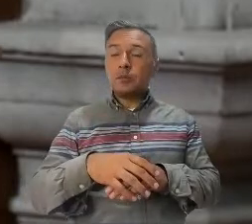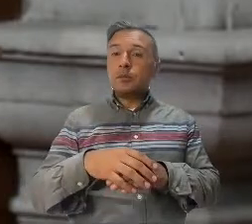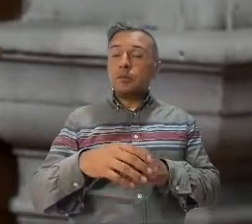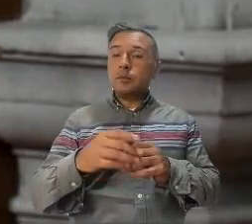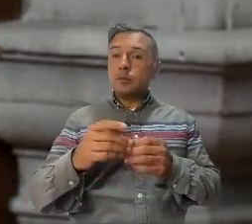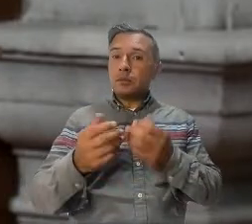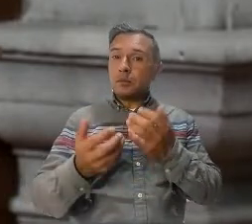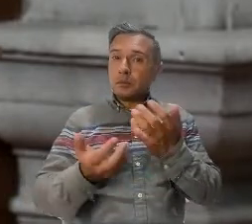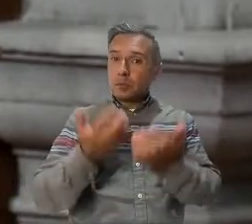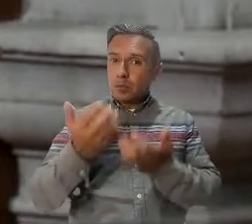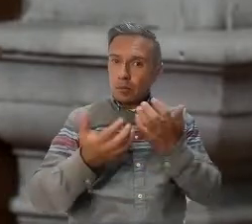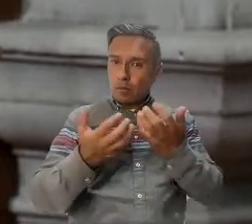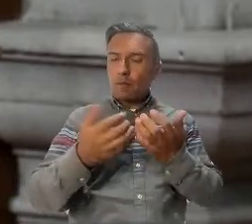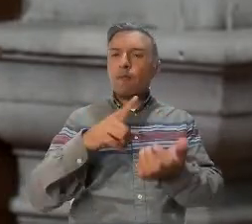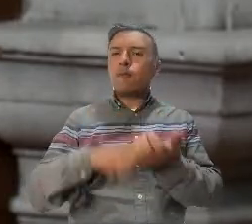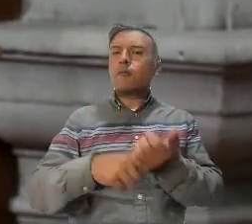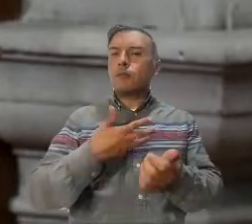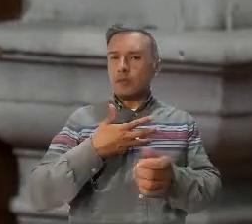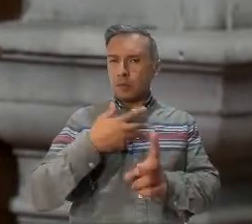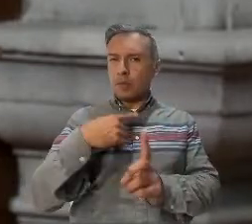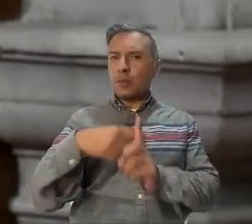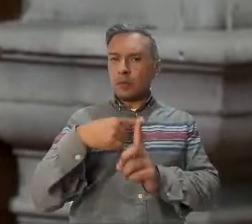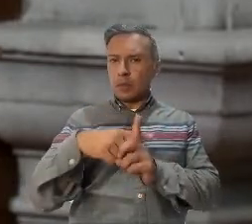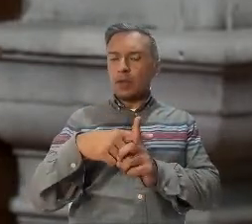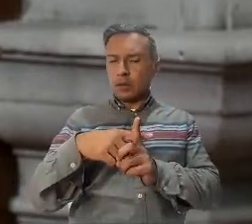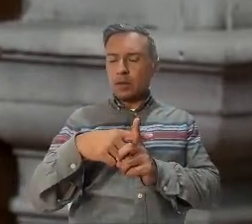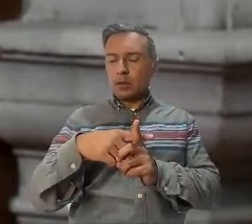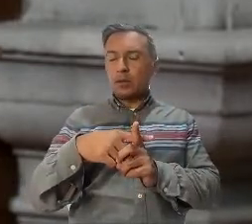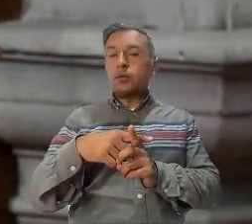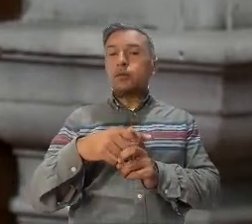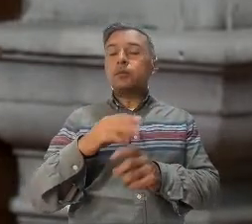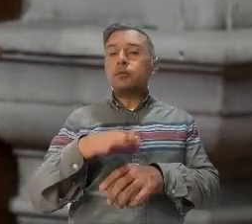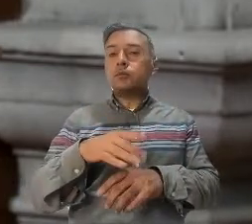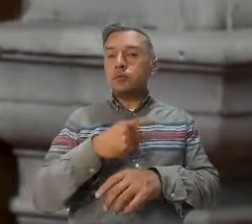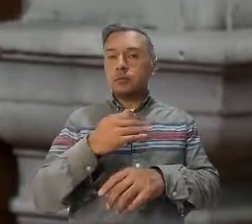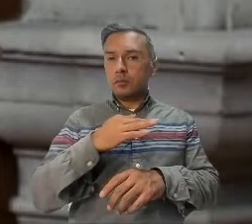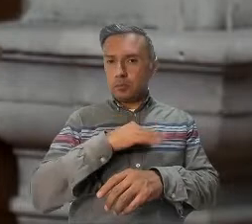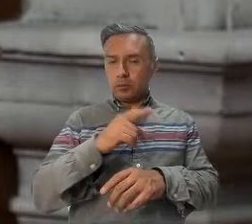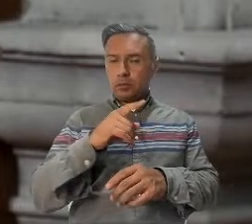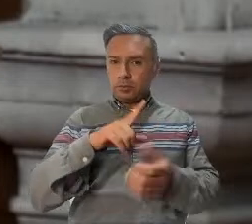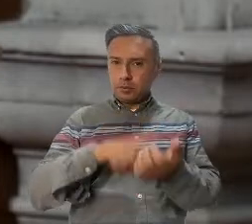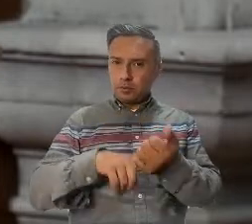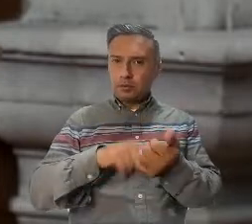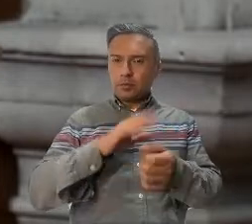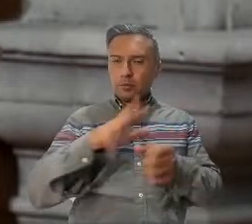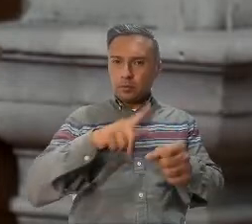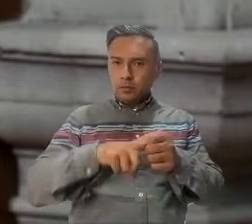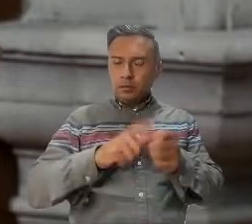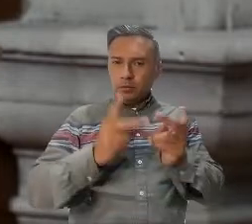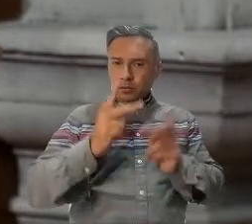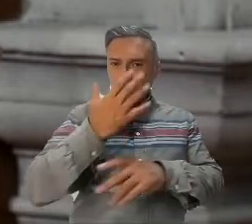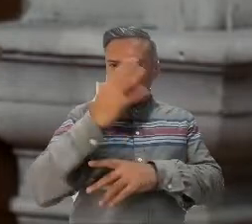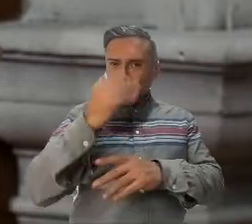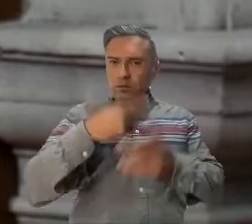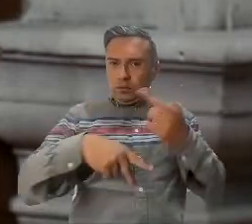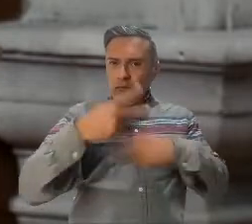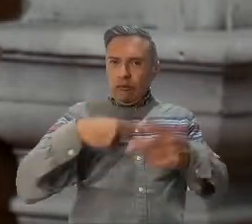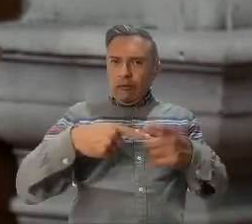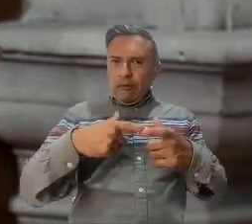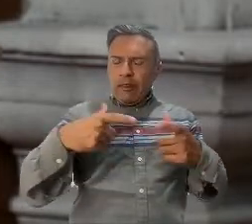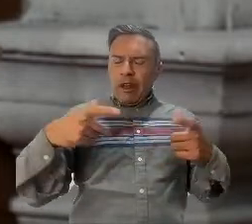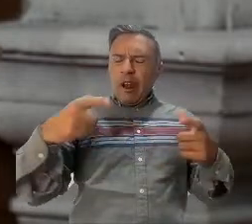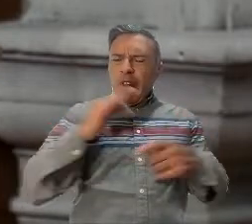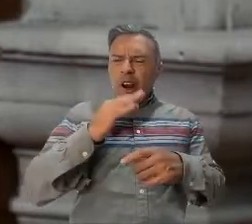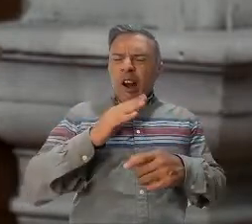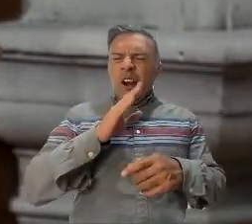influencia positiva en la naturaleza, pues ayuda a mantener la biodiversidad, pero cuando se utiliza de forma irresponsable o se produce